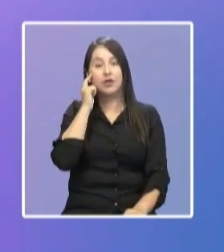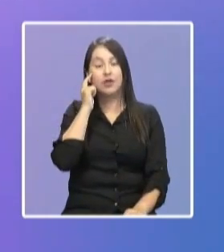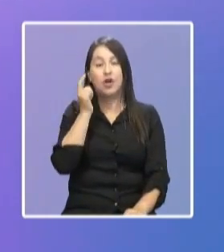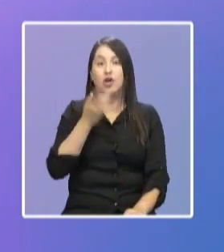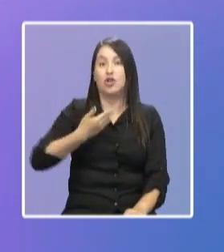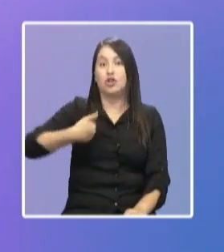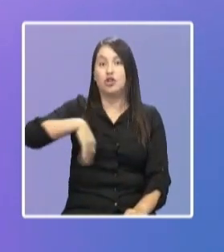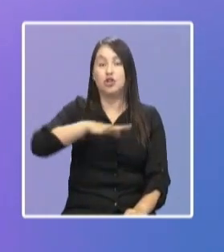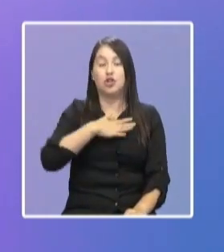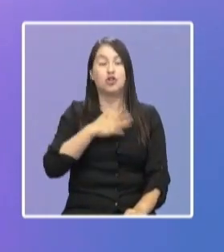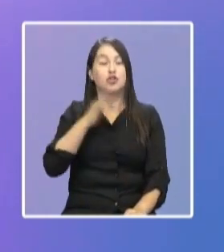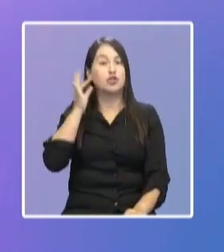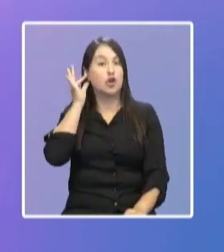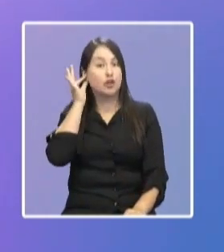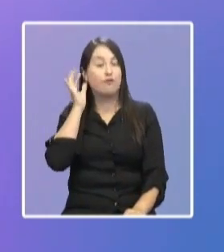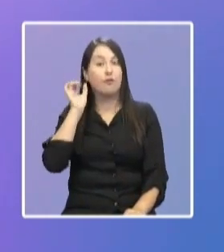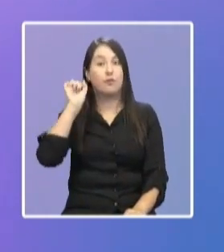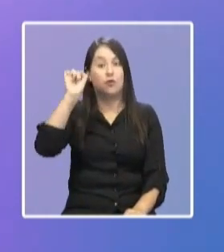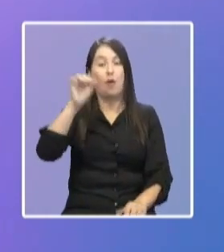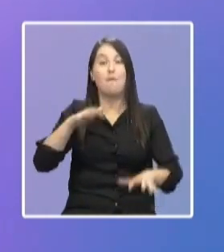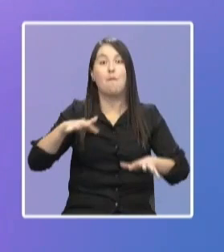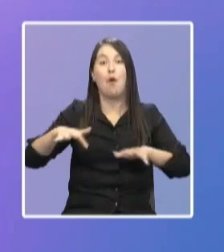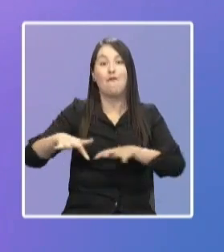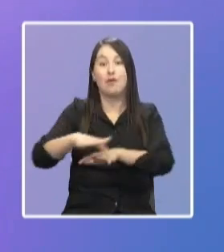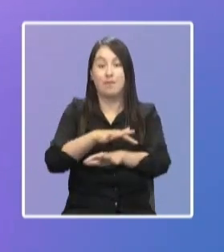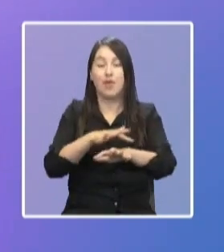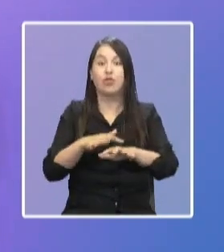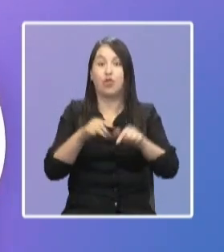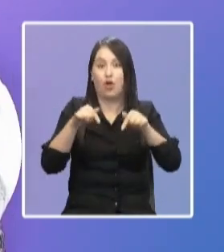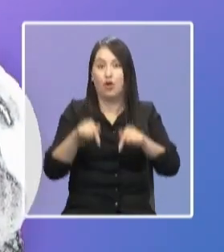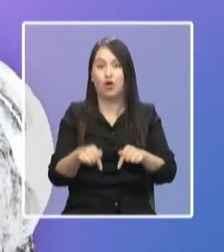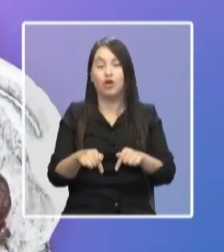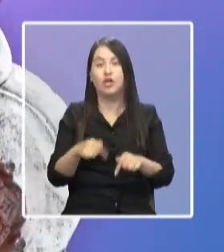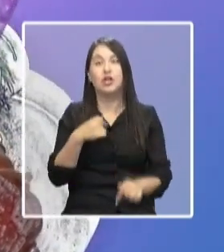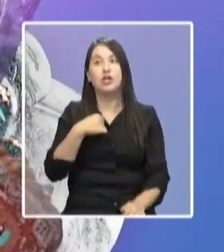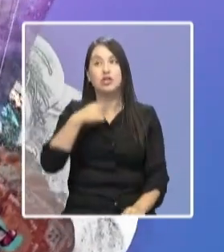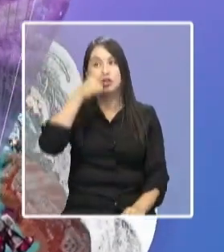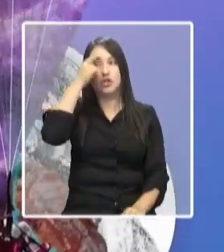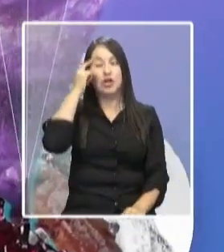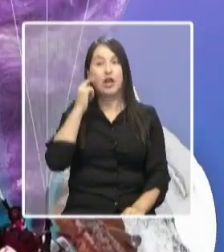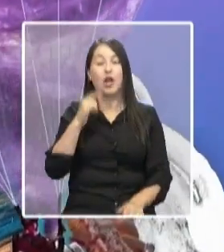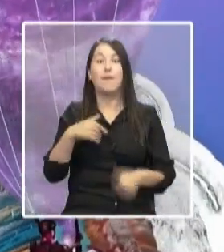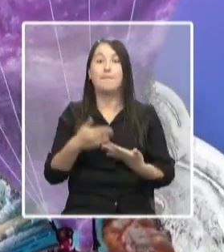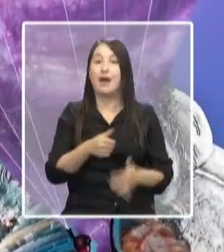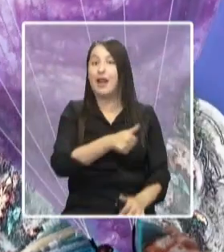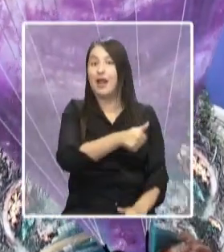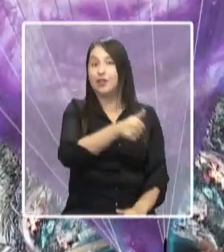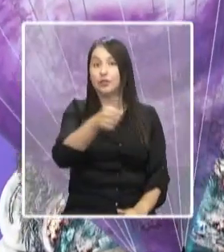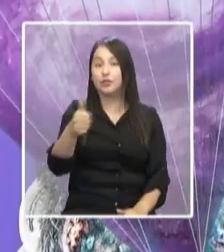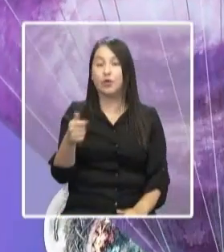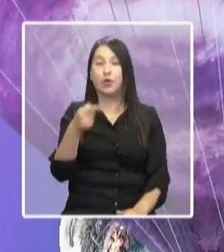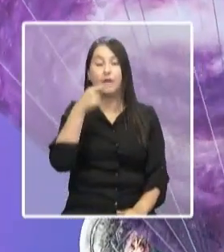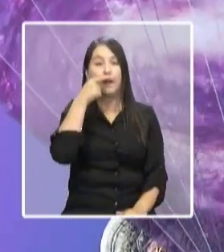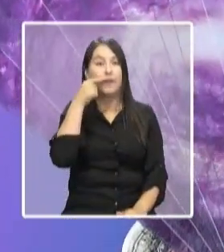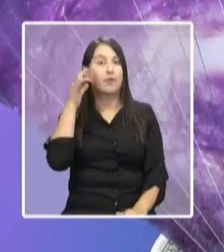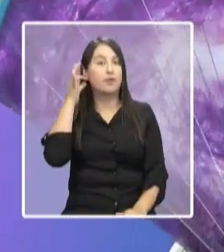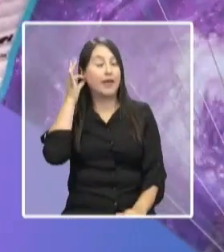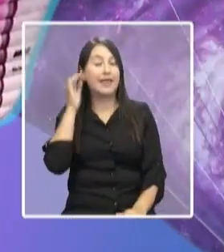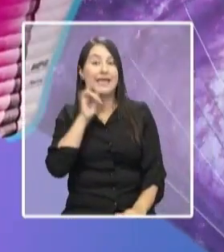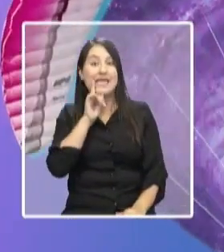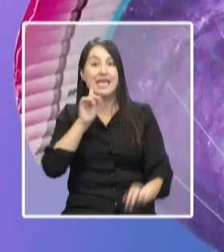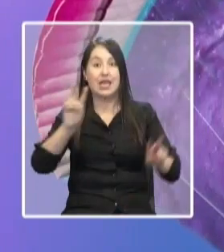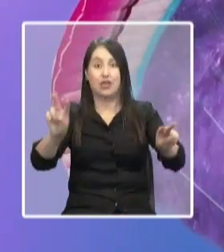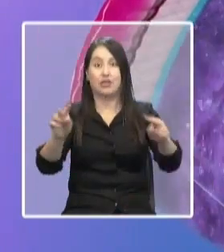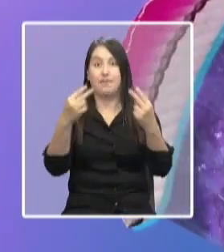nosotras feministas hoy, movimiento de mujeres, yo creo que para todas y todos los que nos están escuchando,